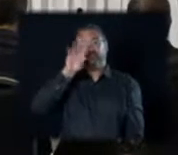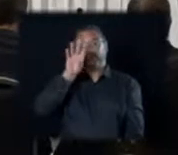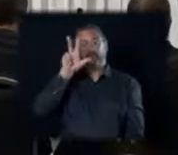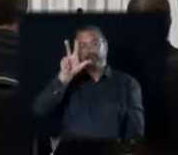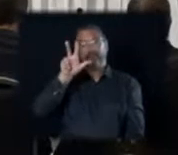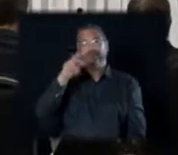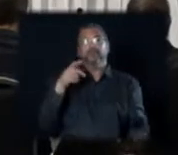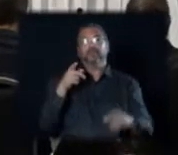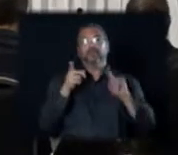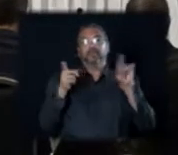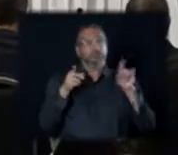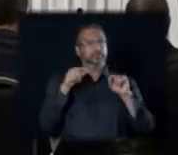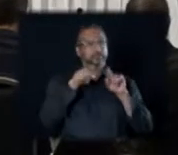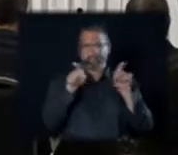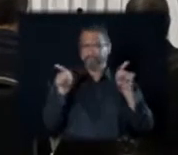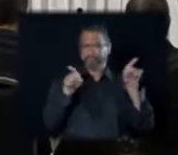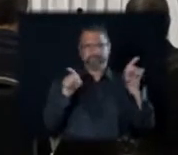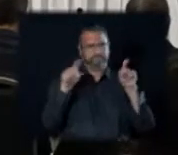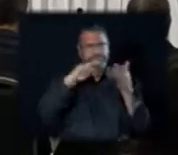noviembre.